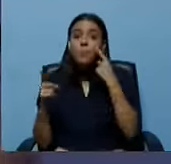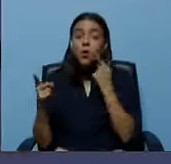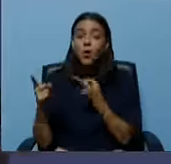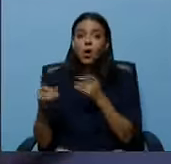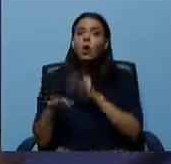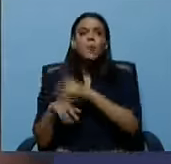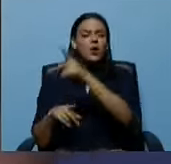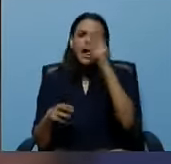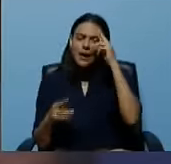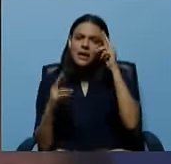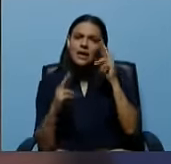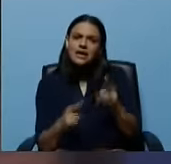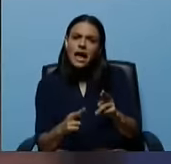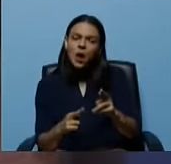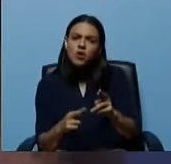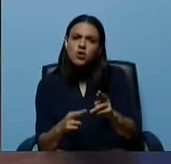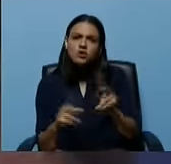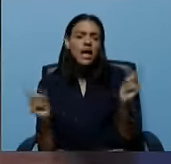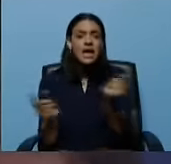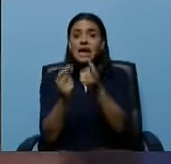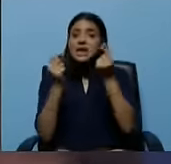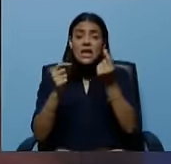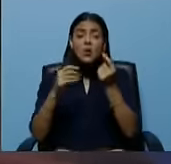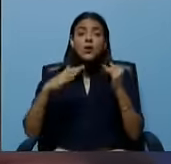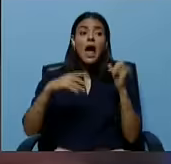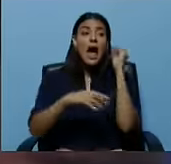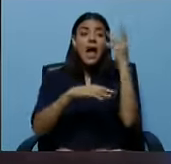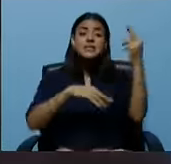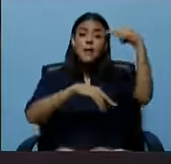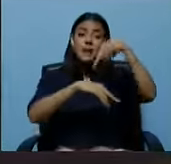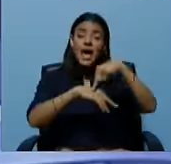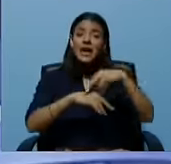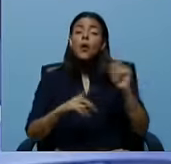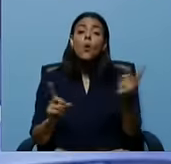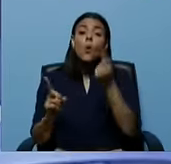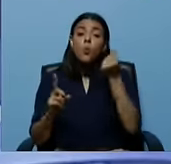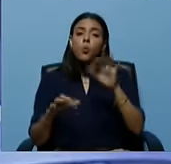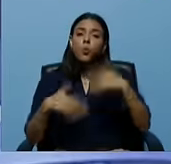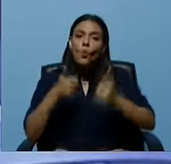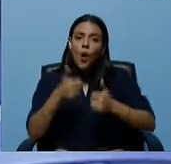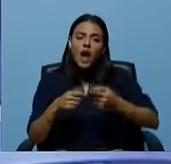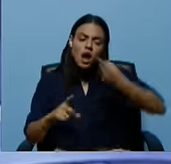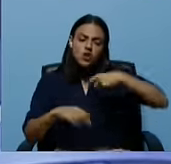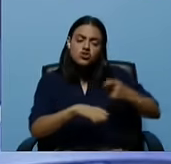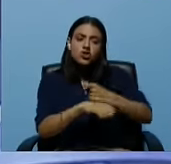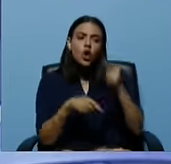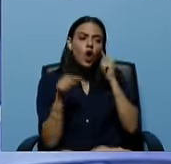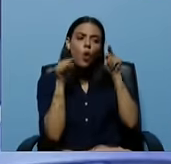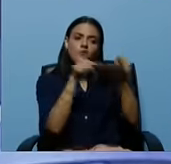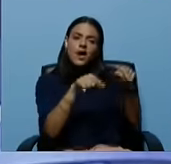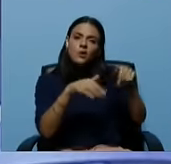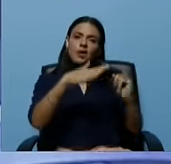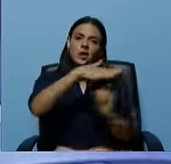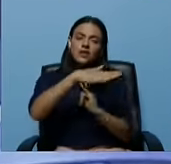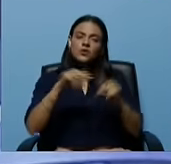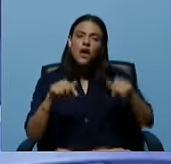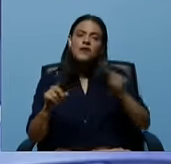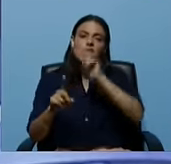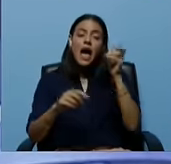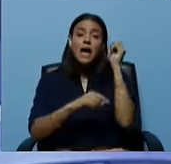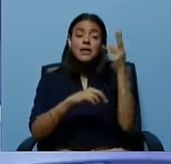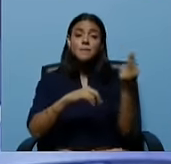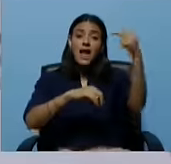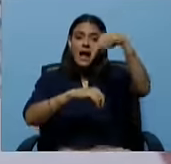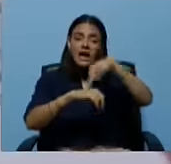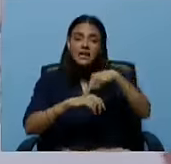reconoce ninguna otra Asamblea Nacional legítima como la que legítimamente existe, que es la Asamblea